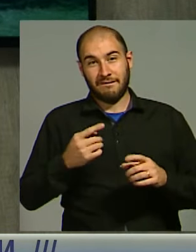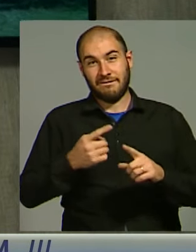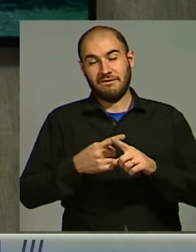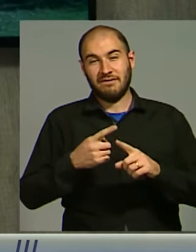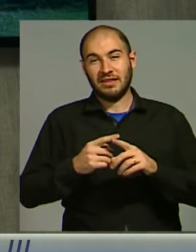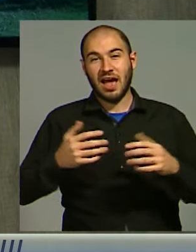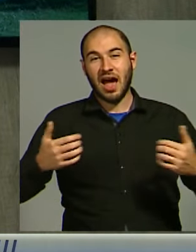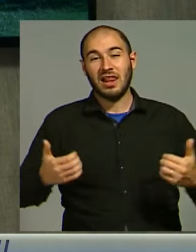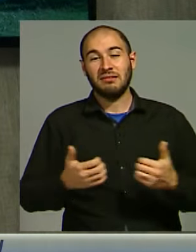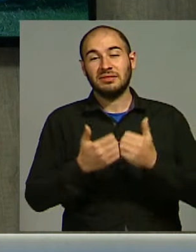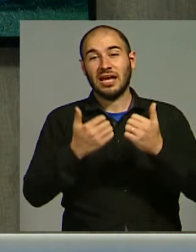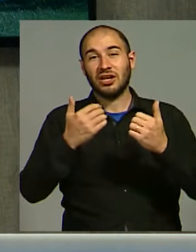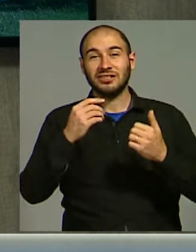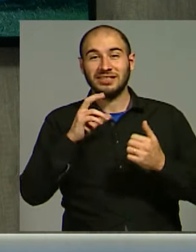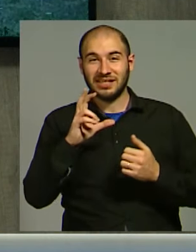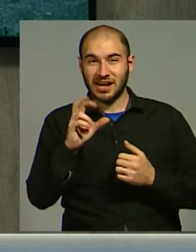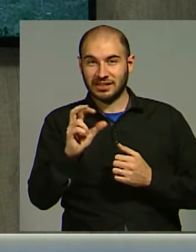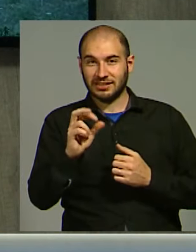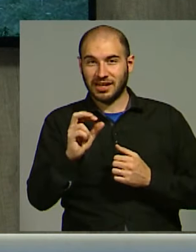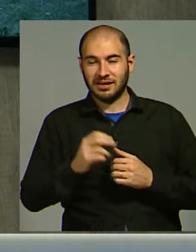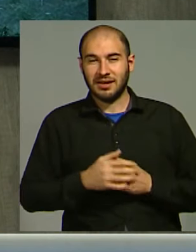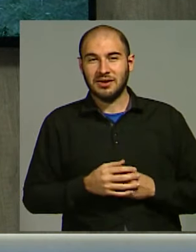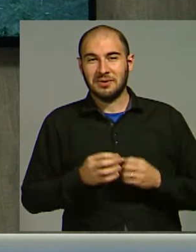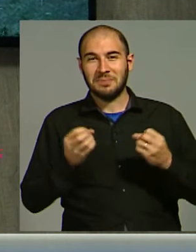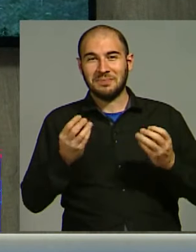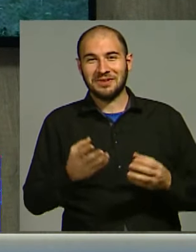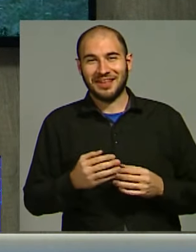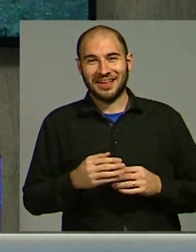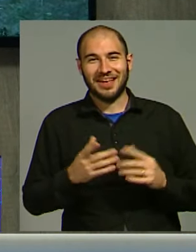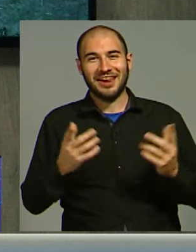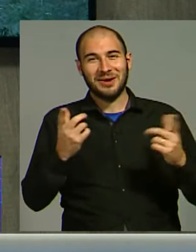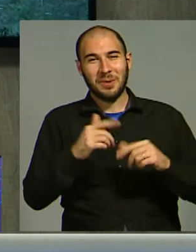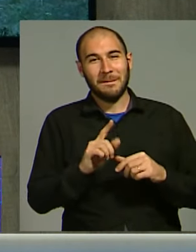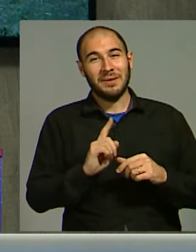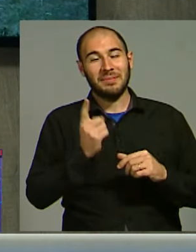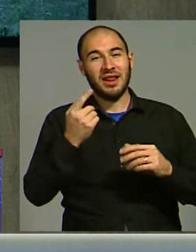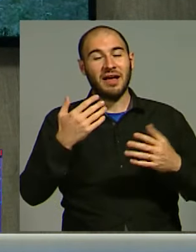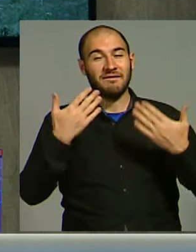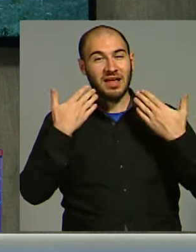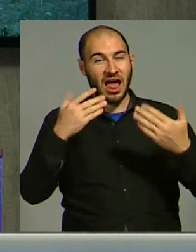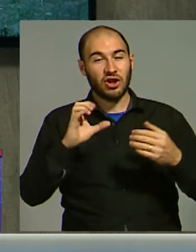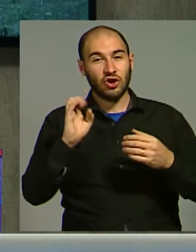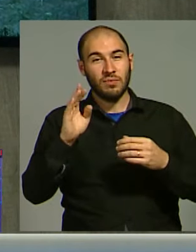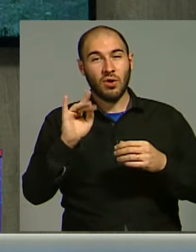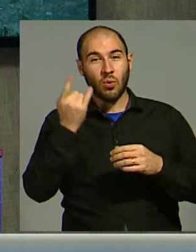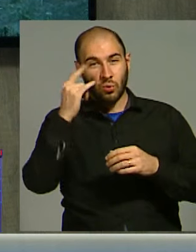el aniversario número 30. Porque la primer colonia de verano del Club Uncuyo fue en